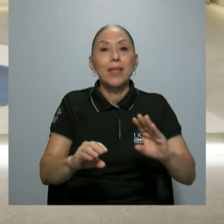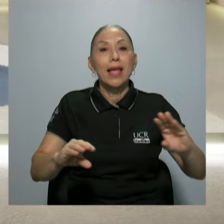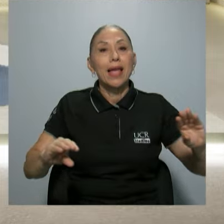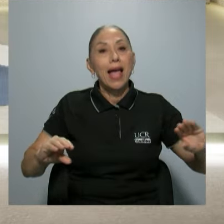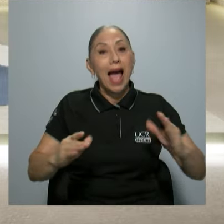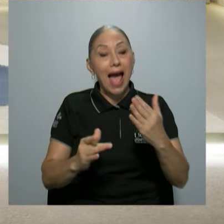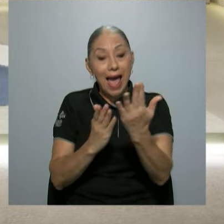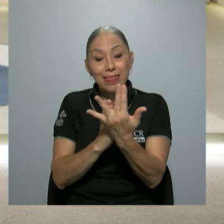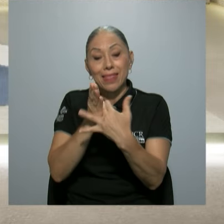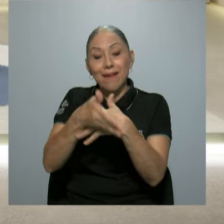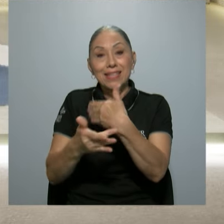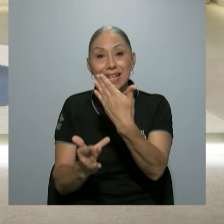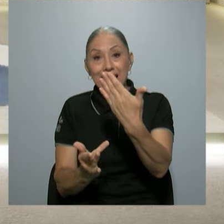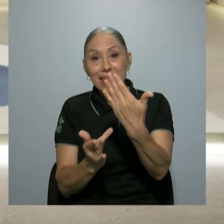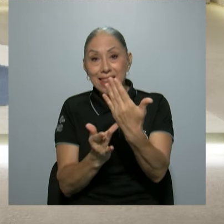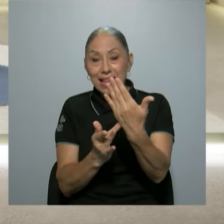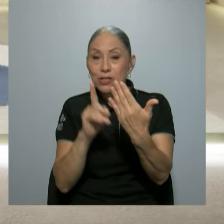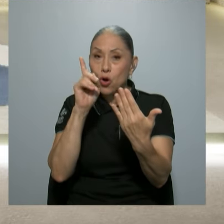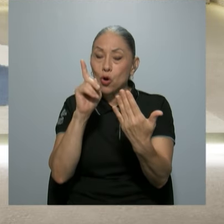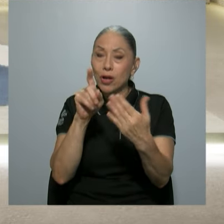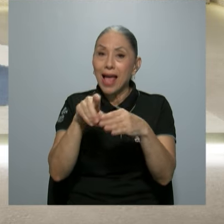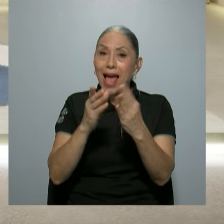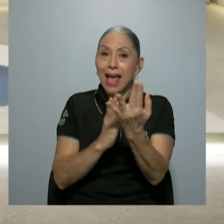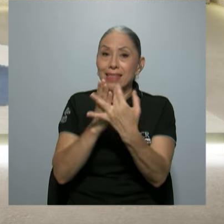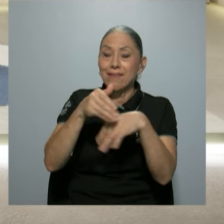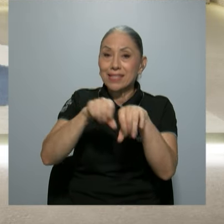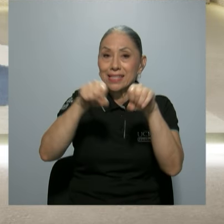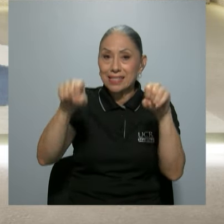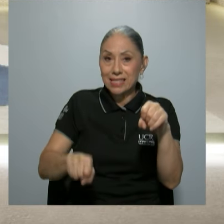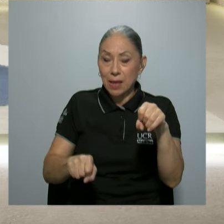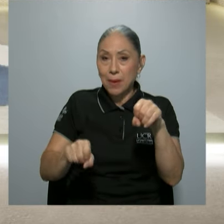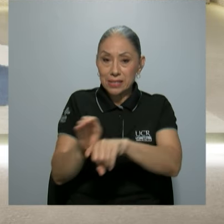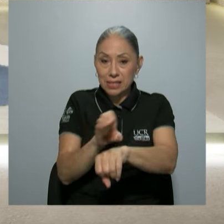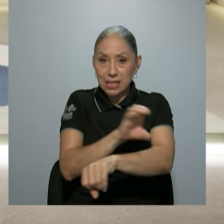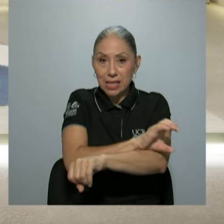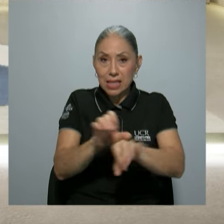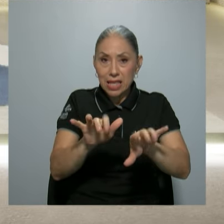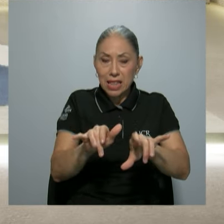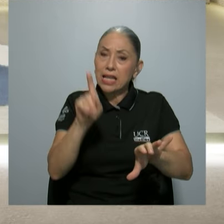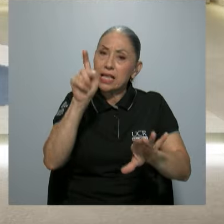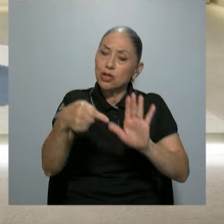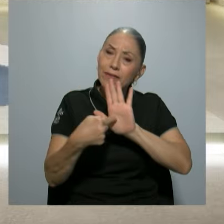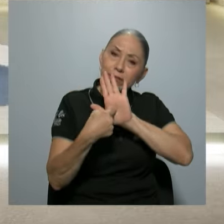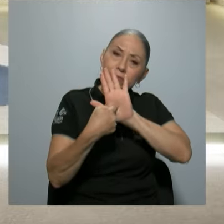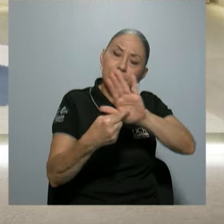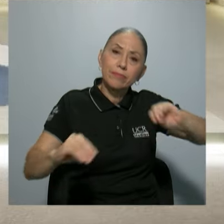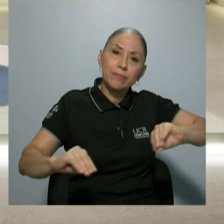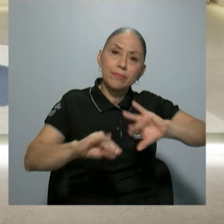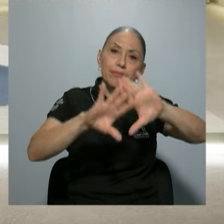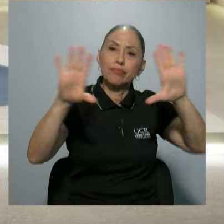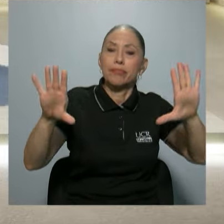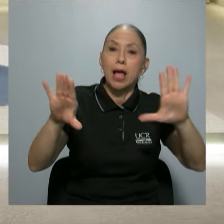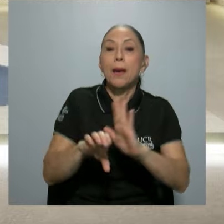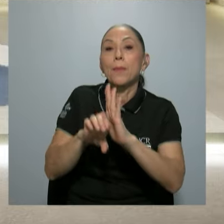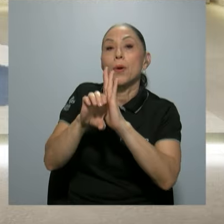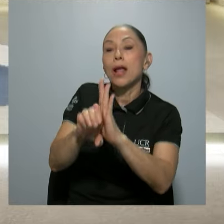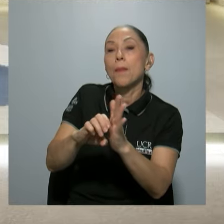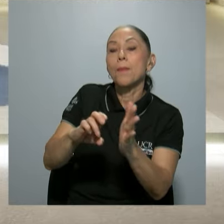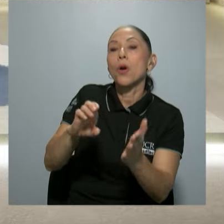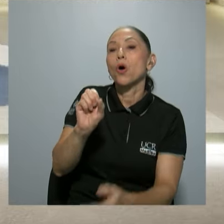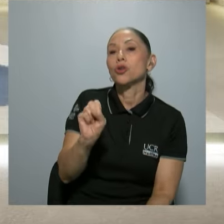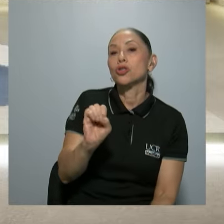de la digitalización y de los sistemas digitalizados como SICOP. Además,